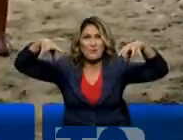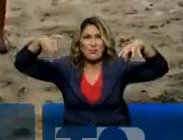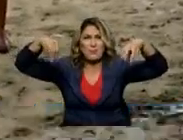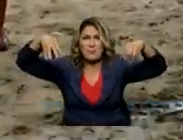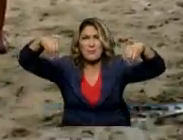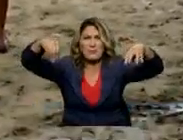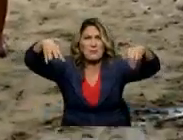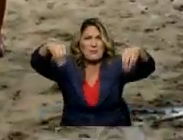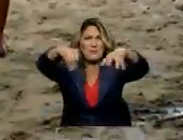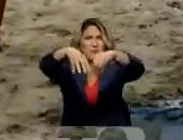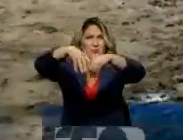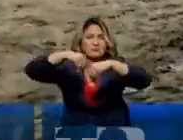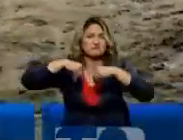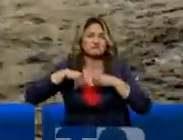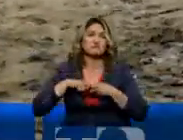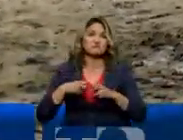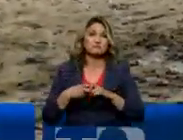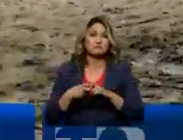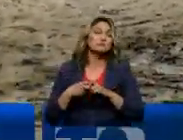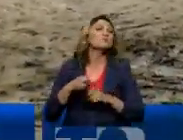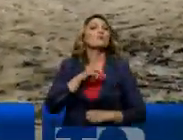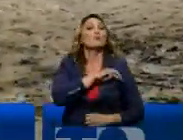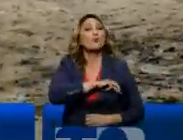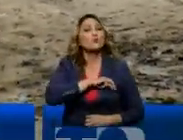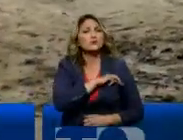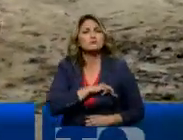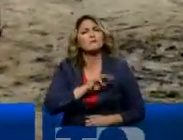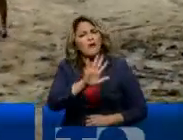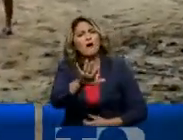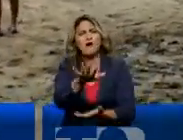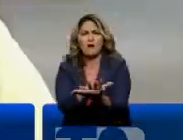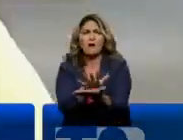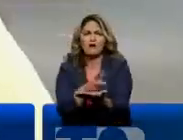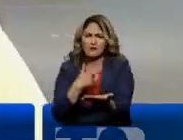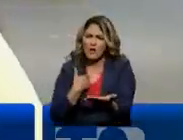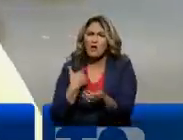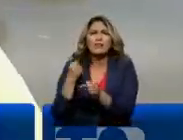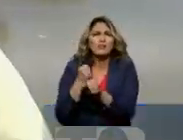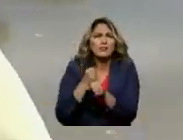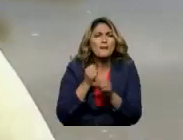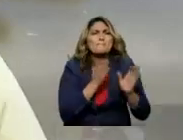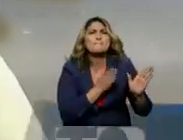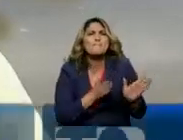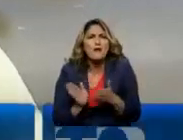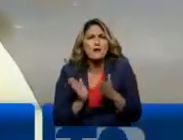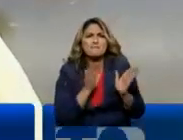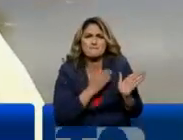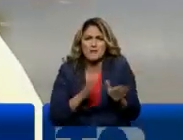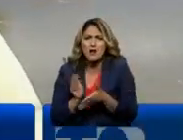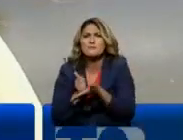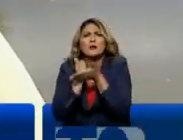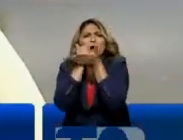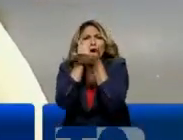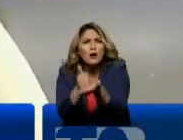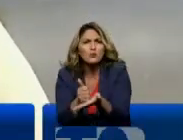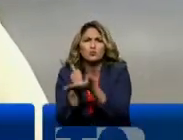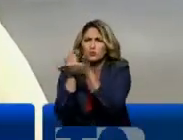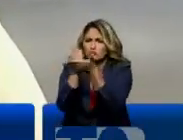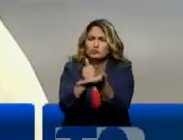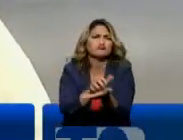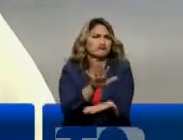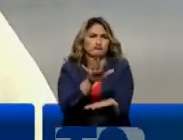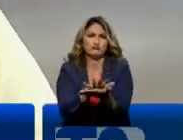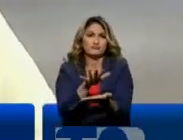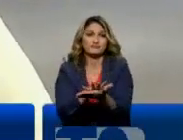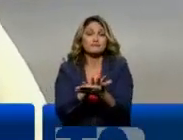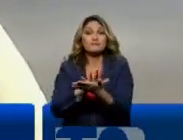la municipalidad aseguran que ya están trabajando para remediar los sectores afectados. Por lo pronto ya estuvo acá un equipo técnico de la prefectura del Guayas,